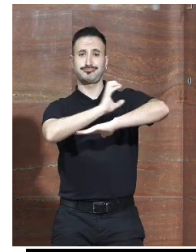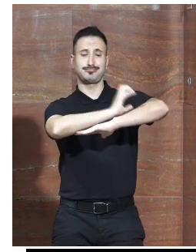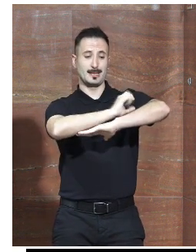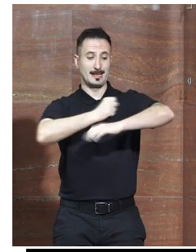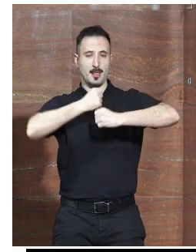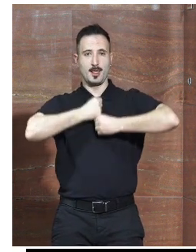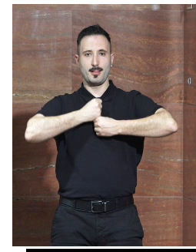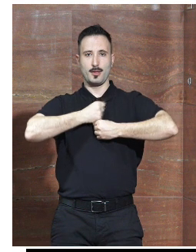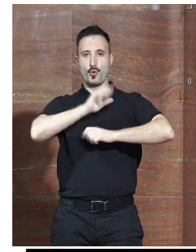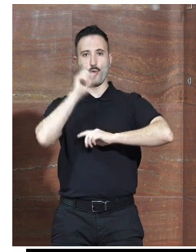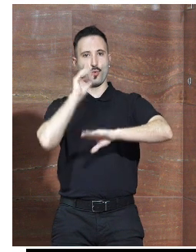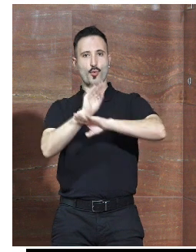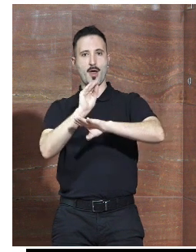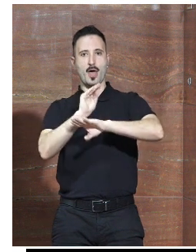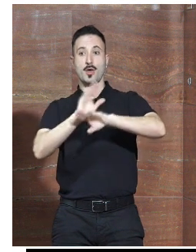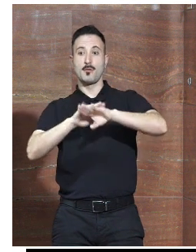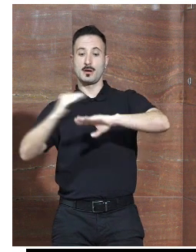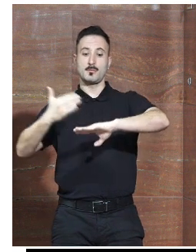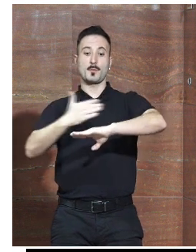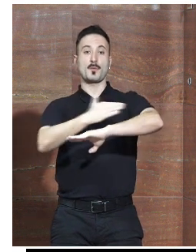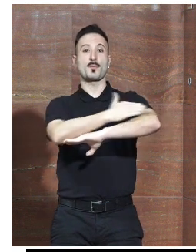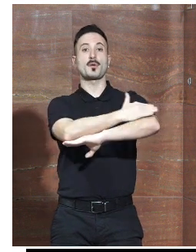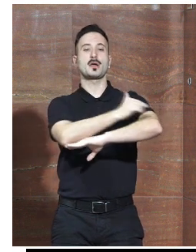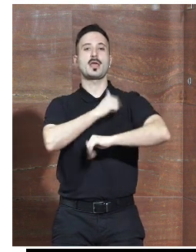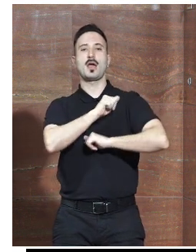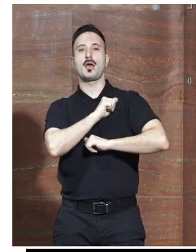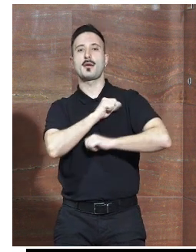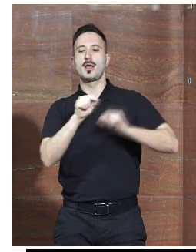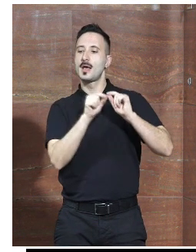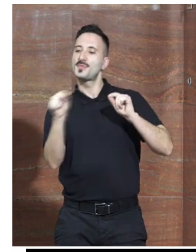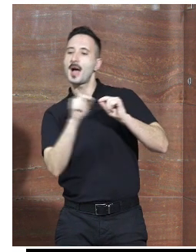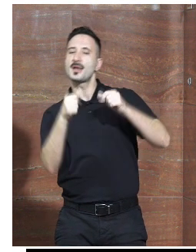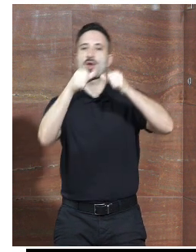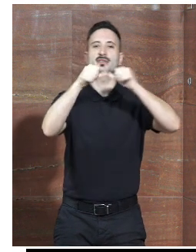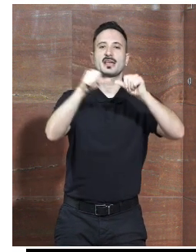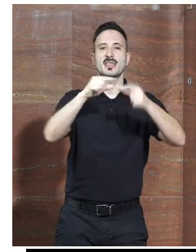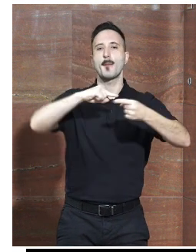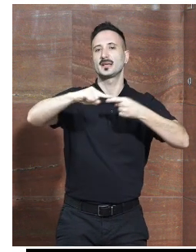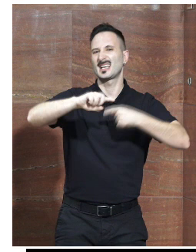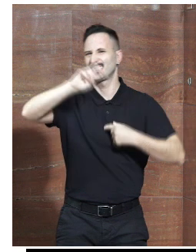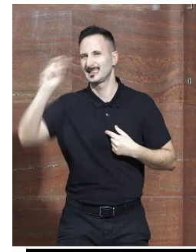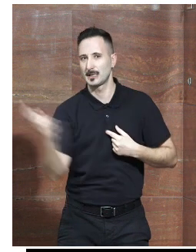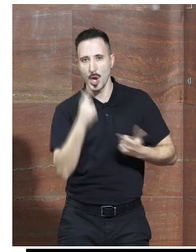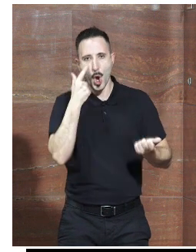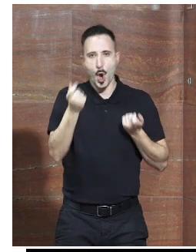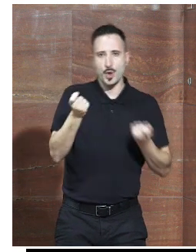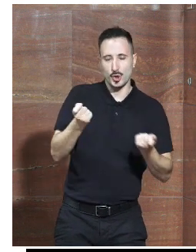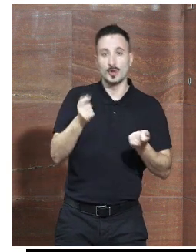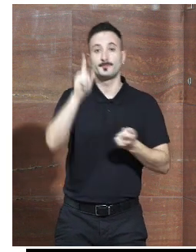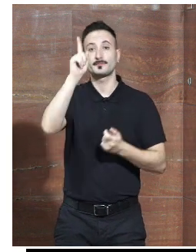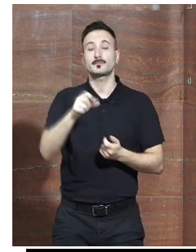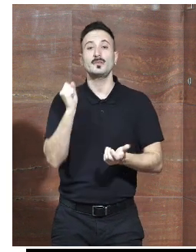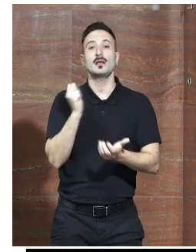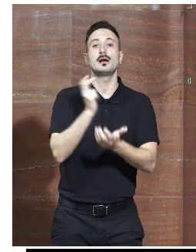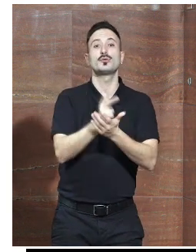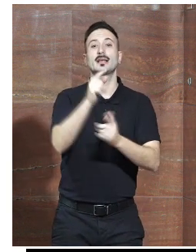el paso del tren, y todo esto hay que calcular tamaños de etiquetas, mensajes que se daban, etcétera, ¿no? Una apuesta que hicimos en